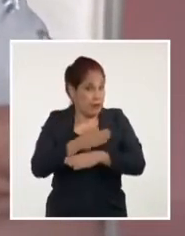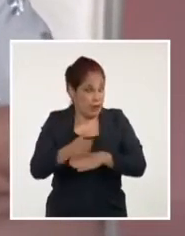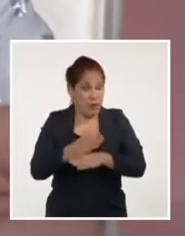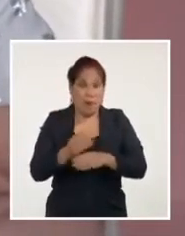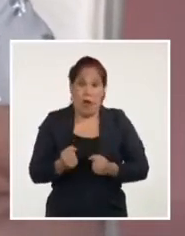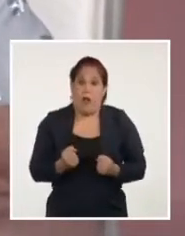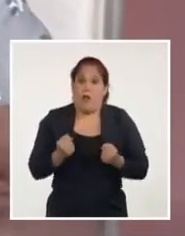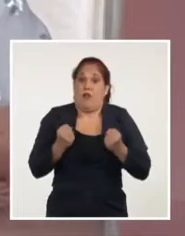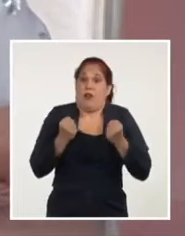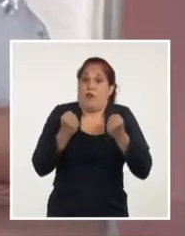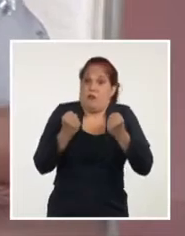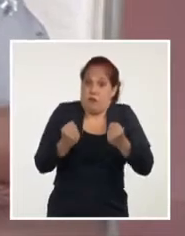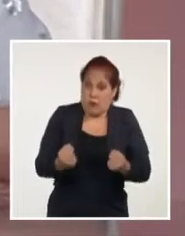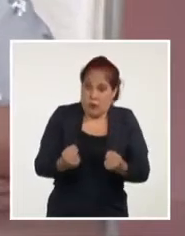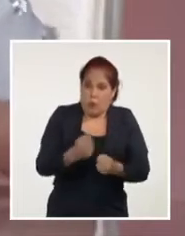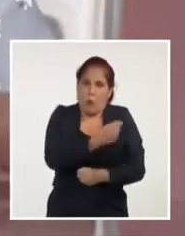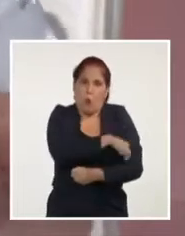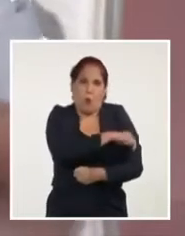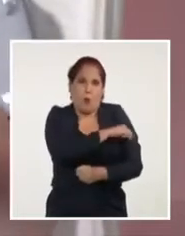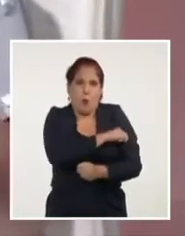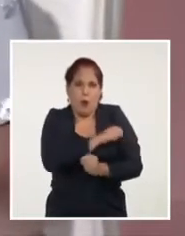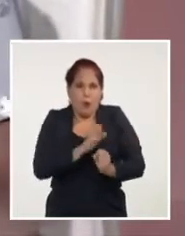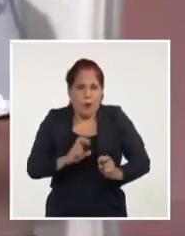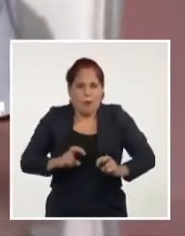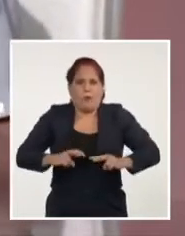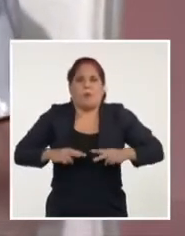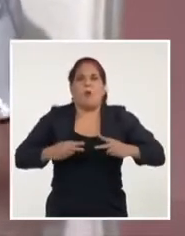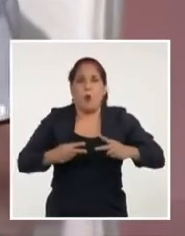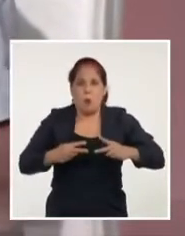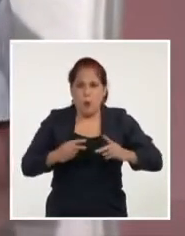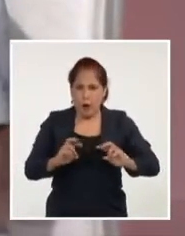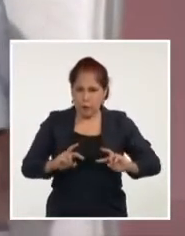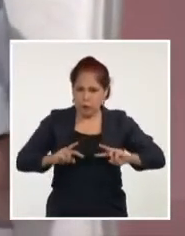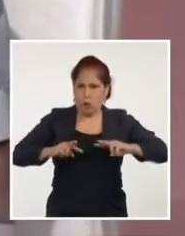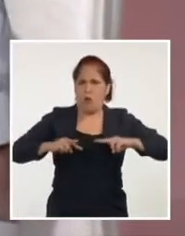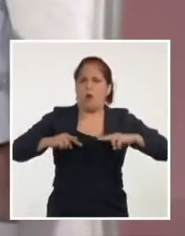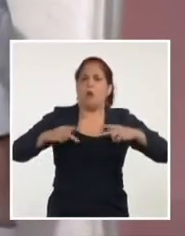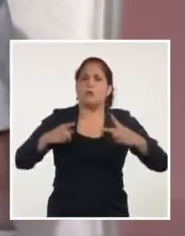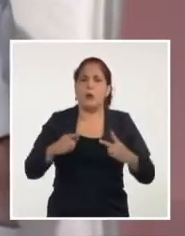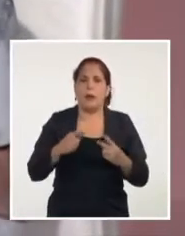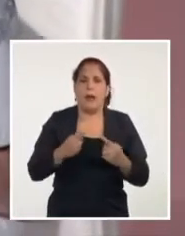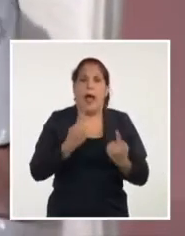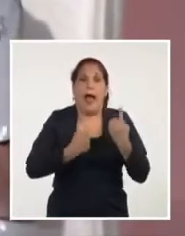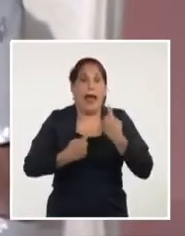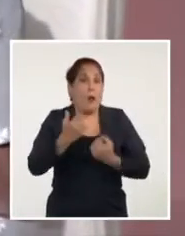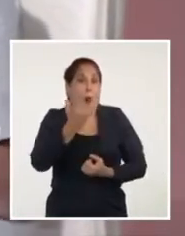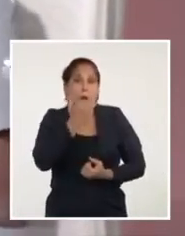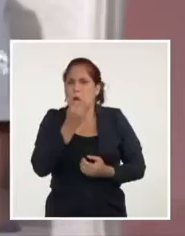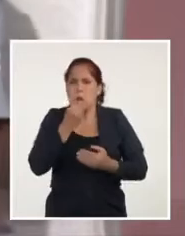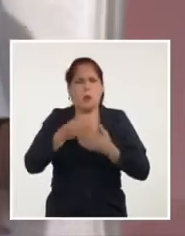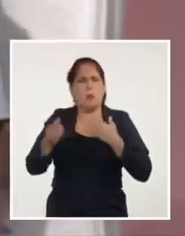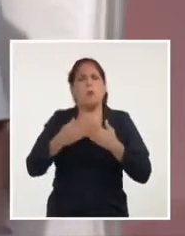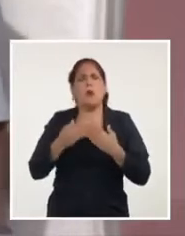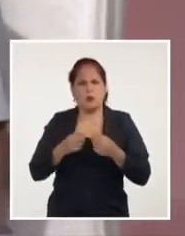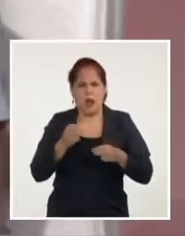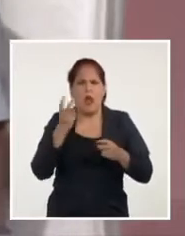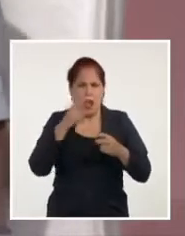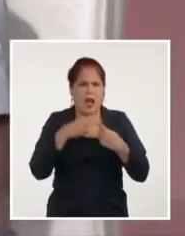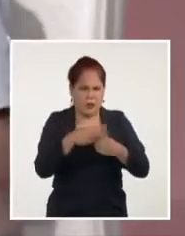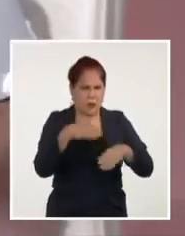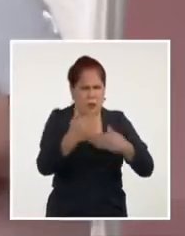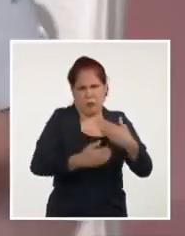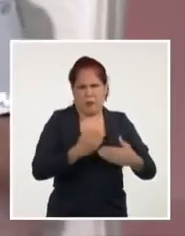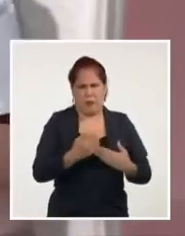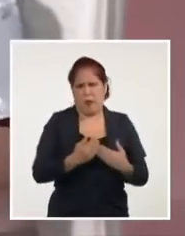sobrevivir. Es un pueblo resiliente, por lo tanto, que es capaz, tiene resortes a los que tiene que acudir.